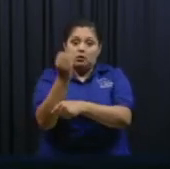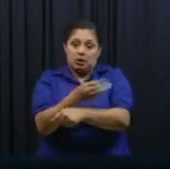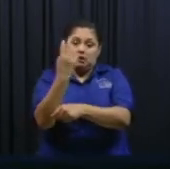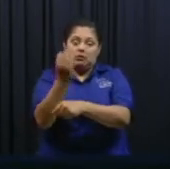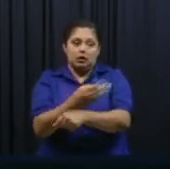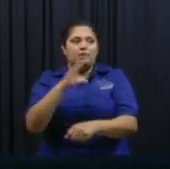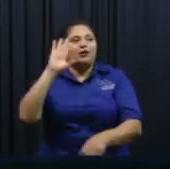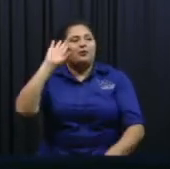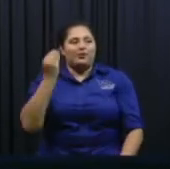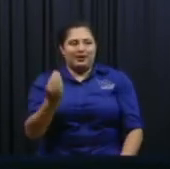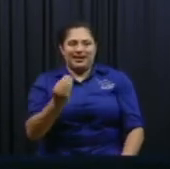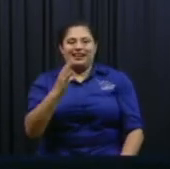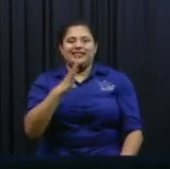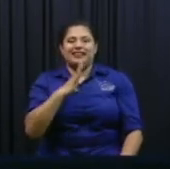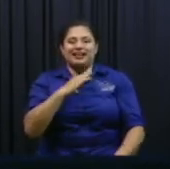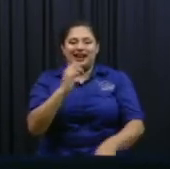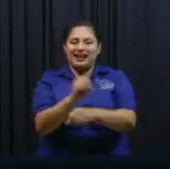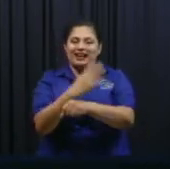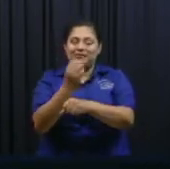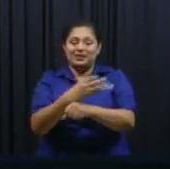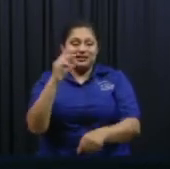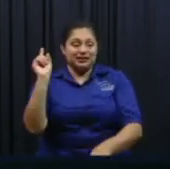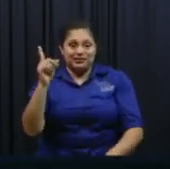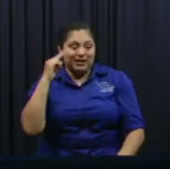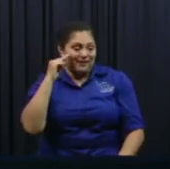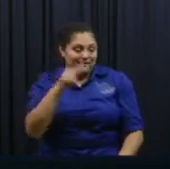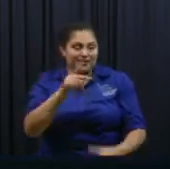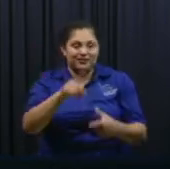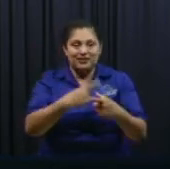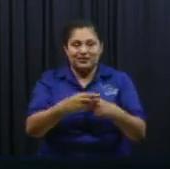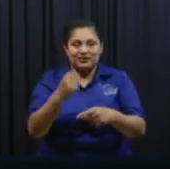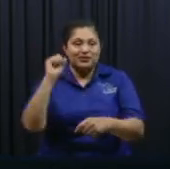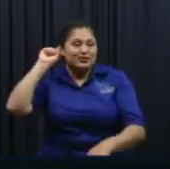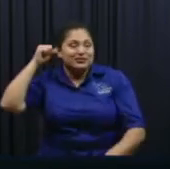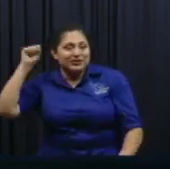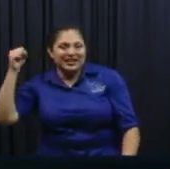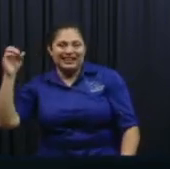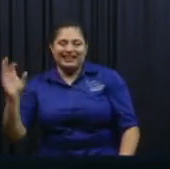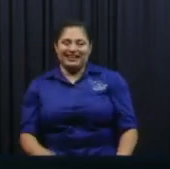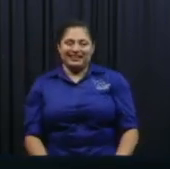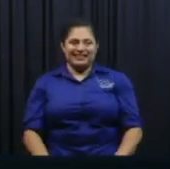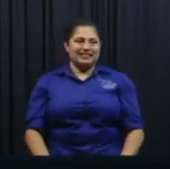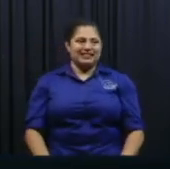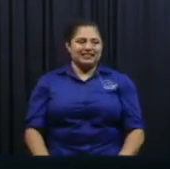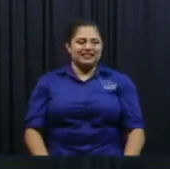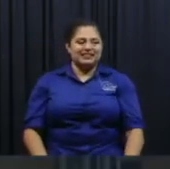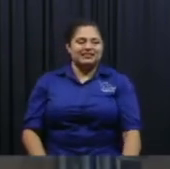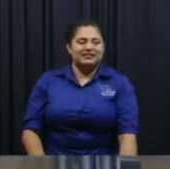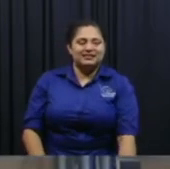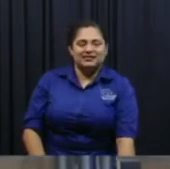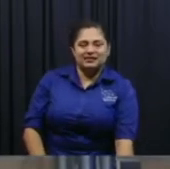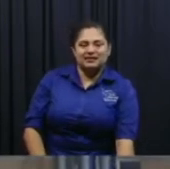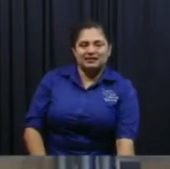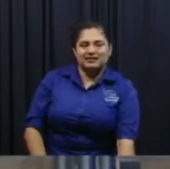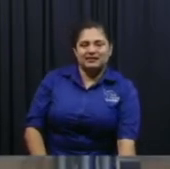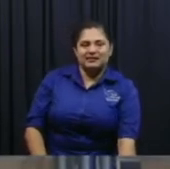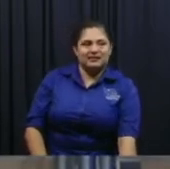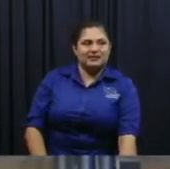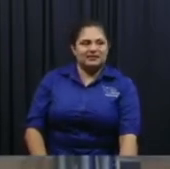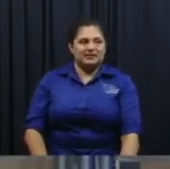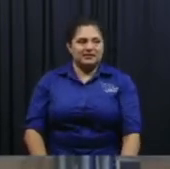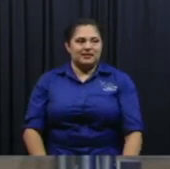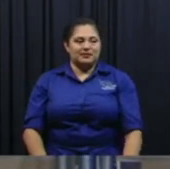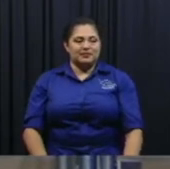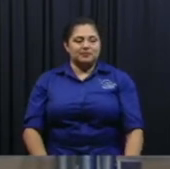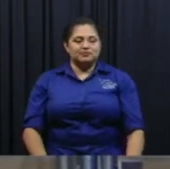para qué tiene alarma si no la llegan a ver cuando suena hace Bueno pues es otra cosa se vale